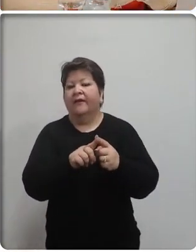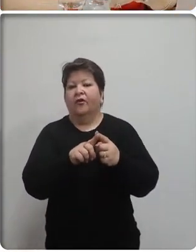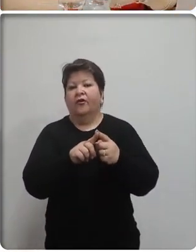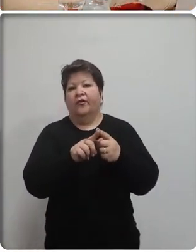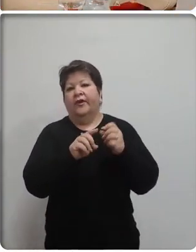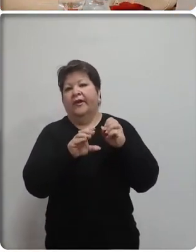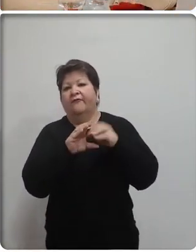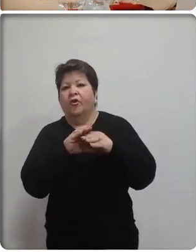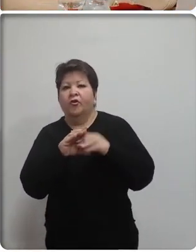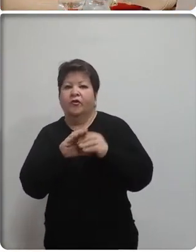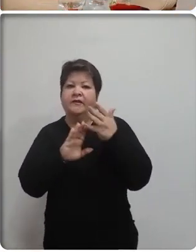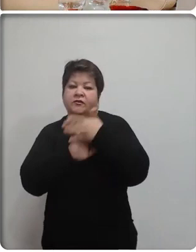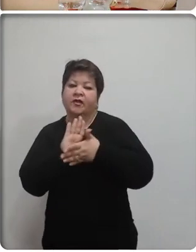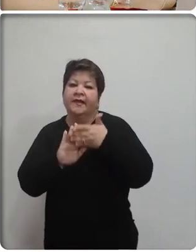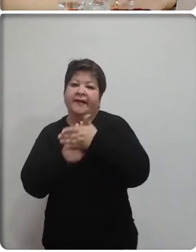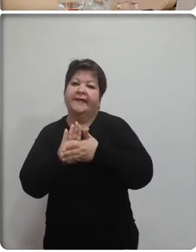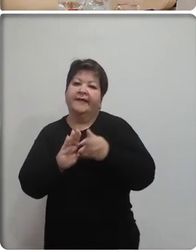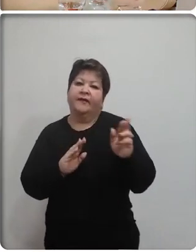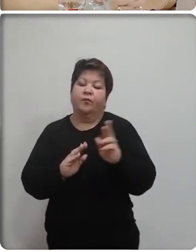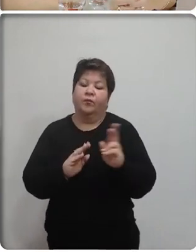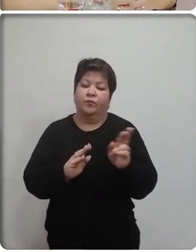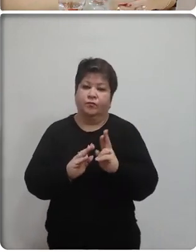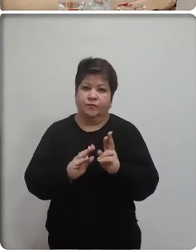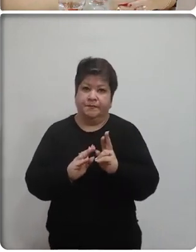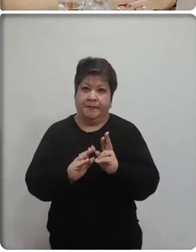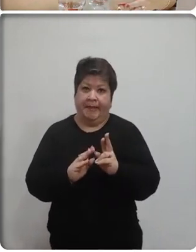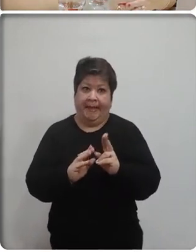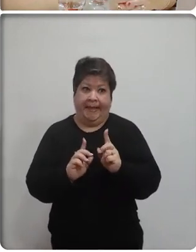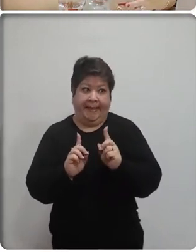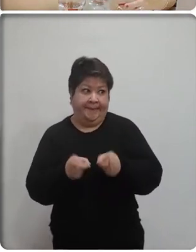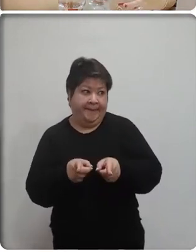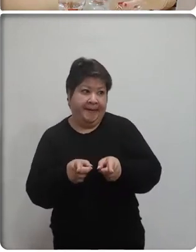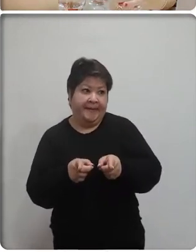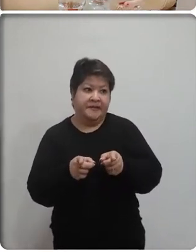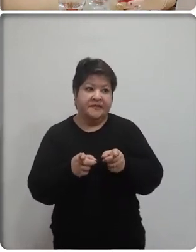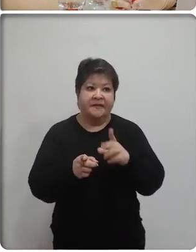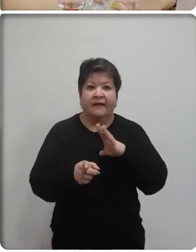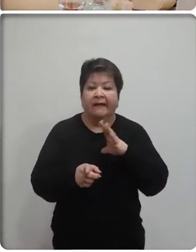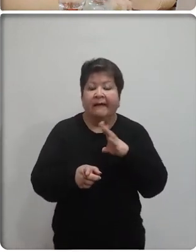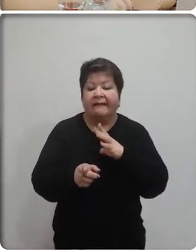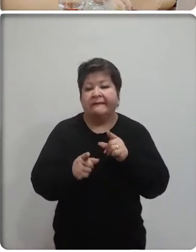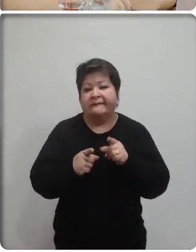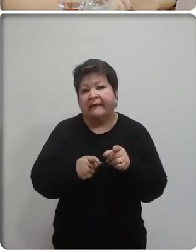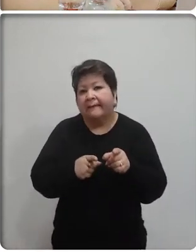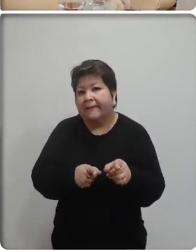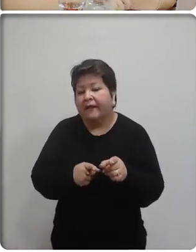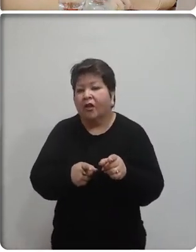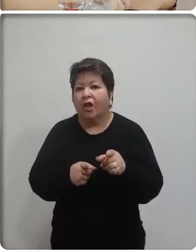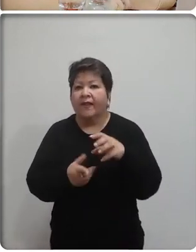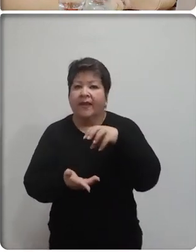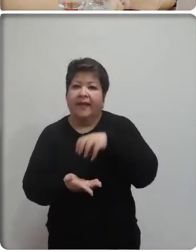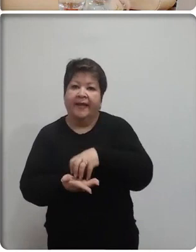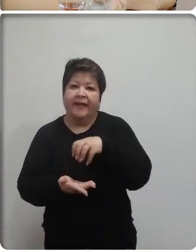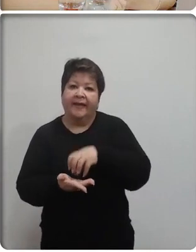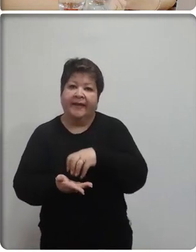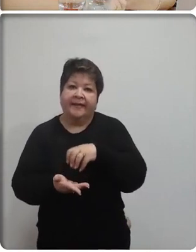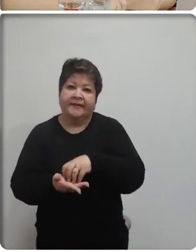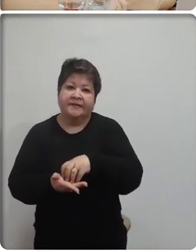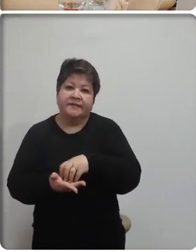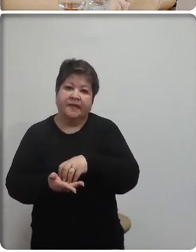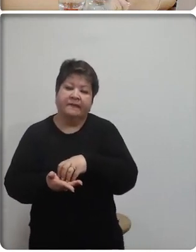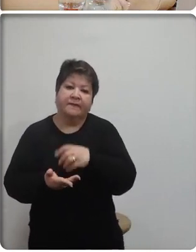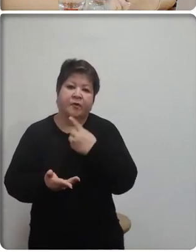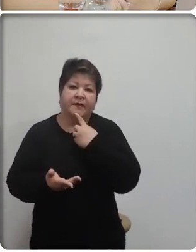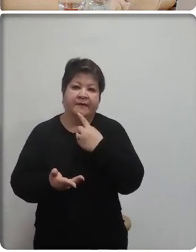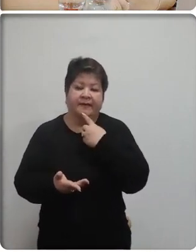este caso además tenemos de alguna manera el seguimiento de la Agencia de Monitoreo y Políticas